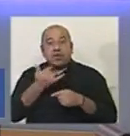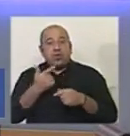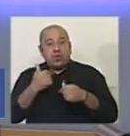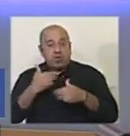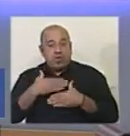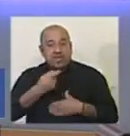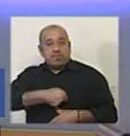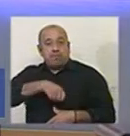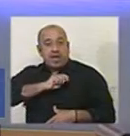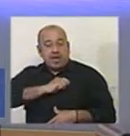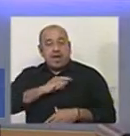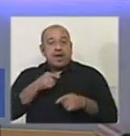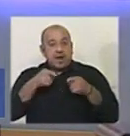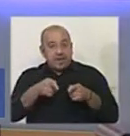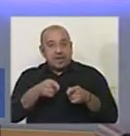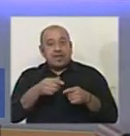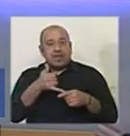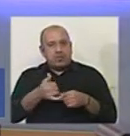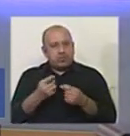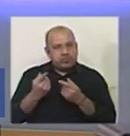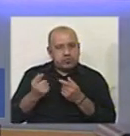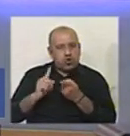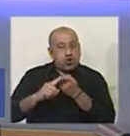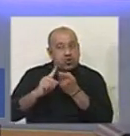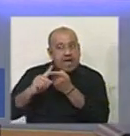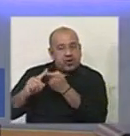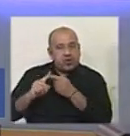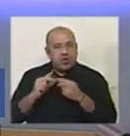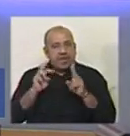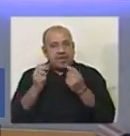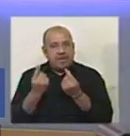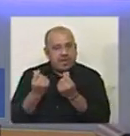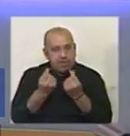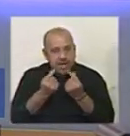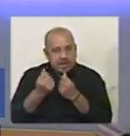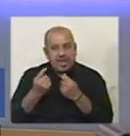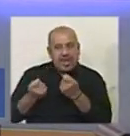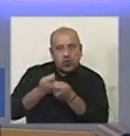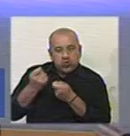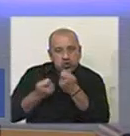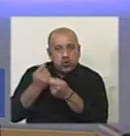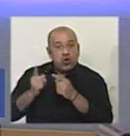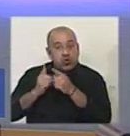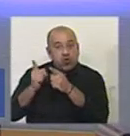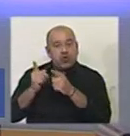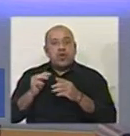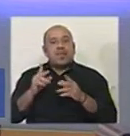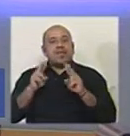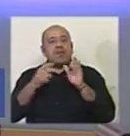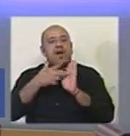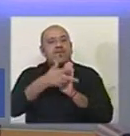¿no? De España, donde tenemos suculentos negocios, no solo con el metro que se construye en Jeddah, pero también para la empresa